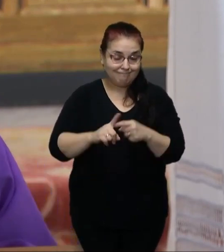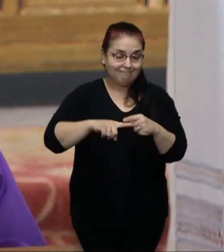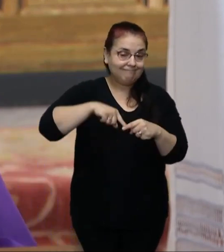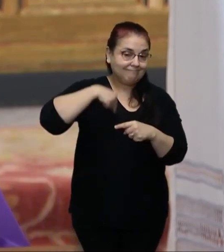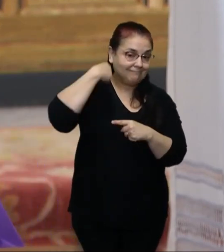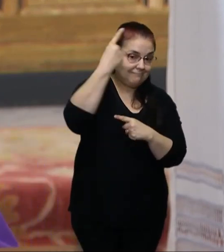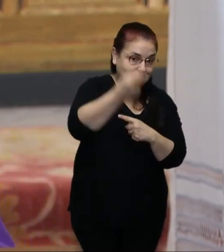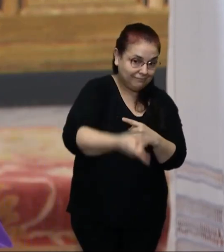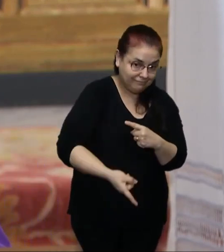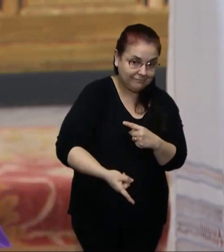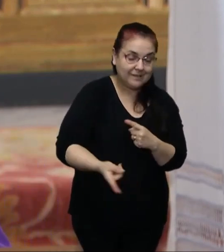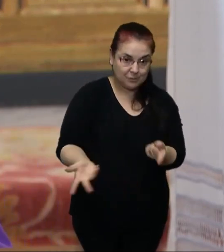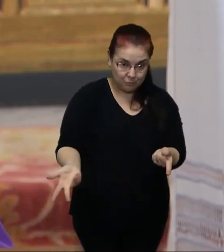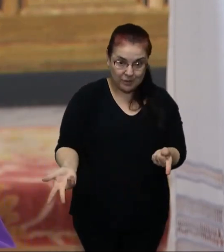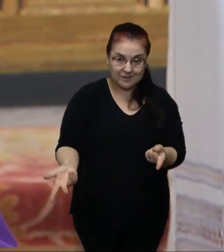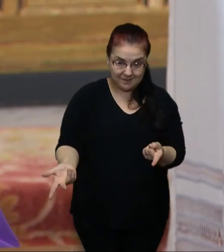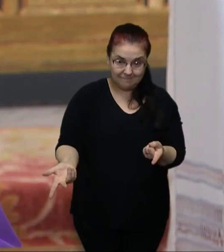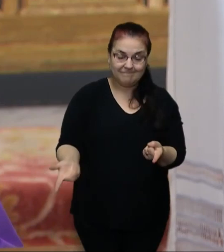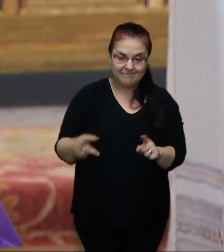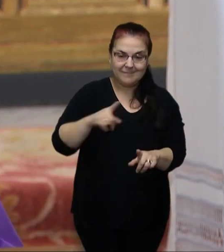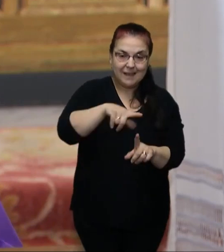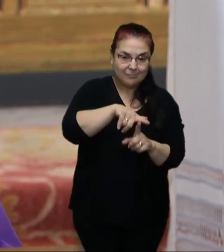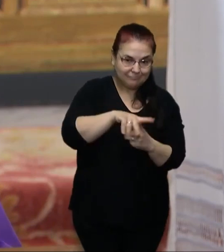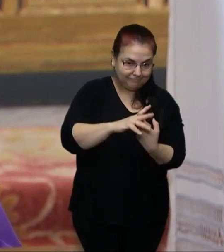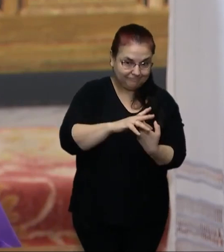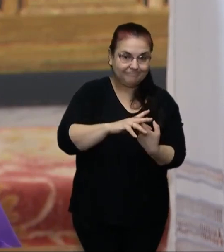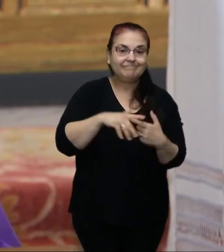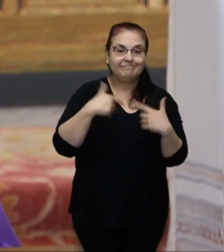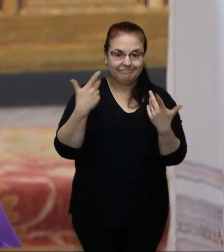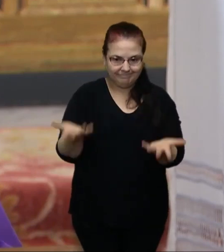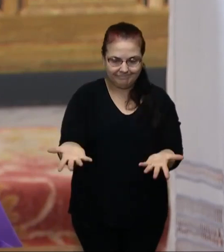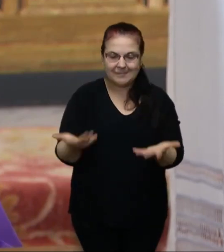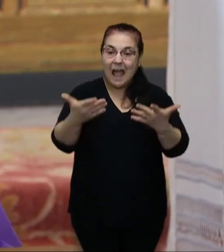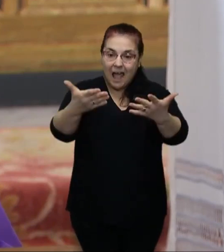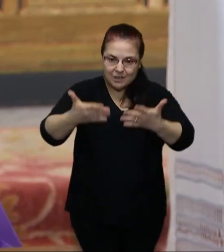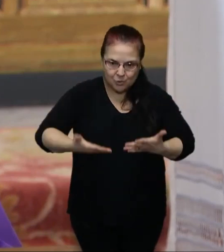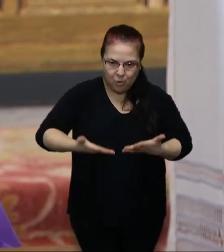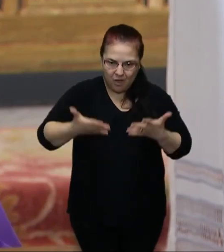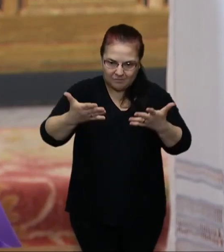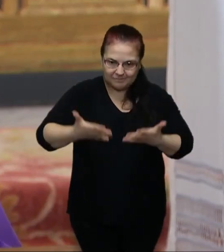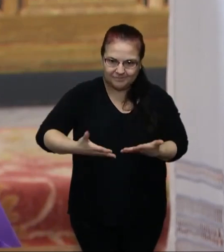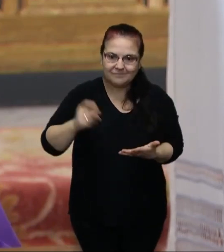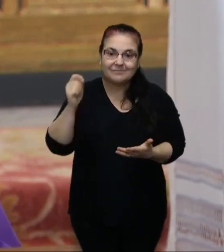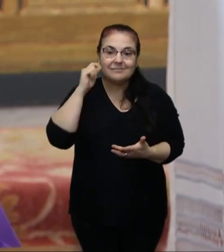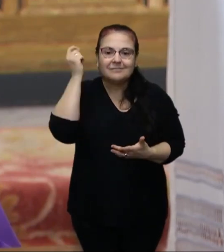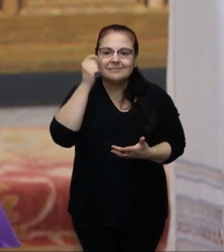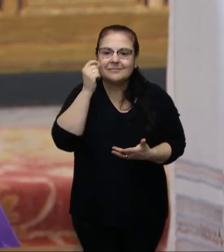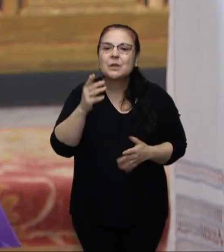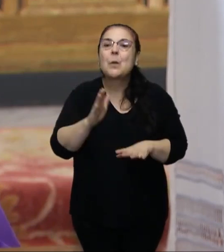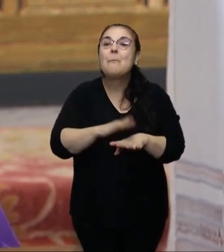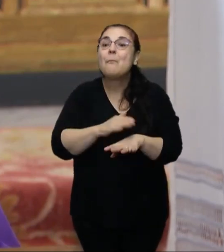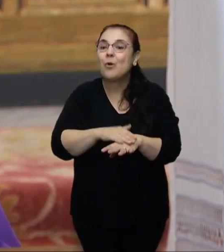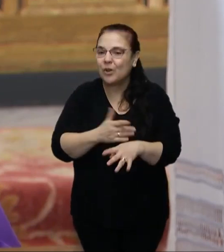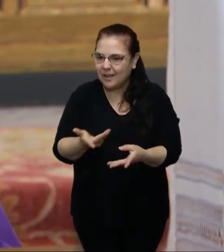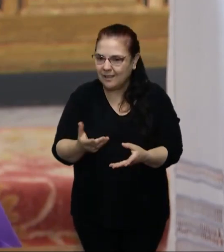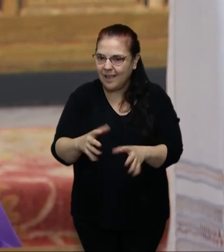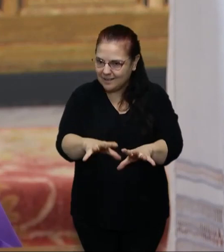de aquellos acontecimientos es lo que nos ayuda a descubrir ¿por qué permite